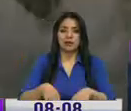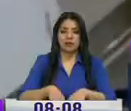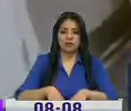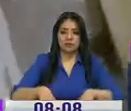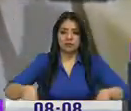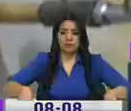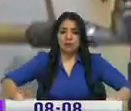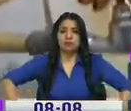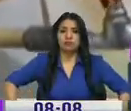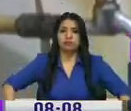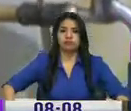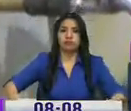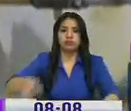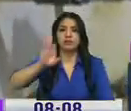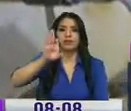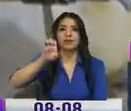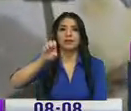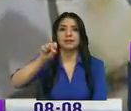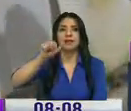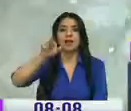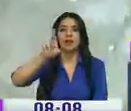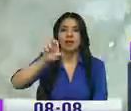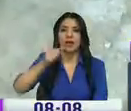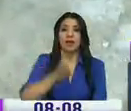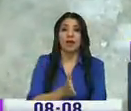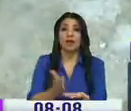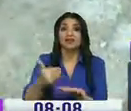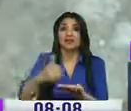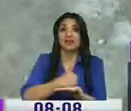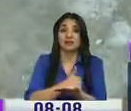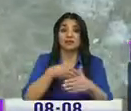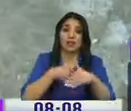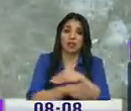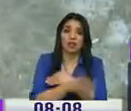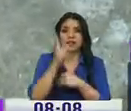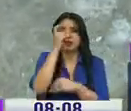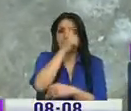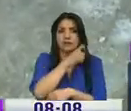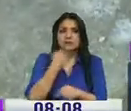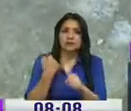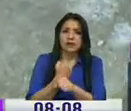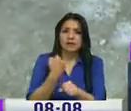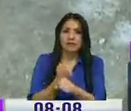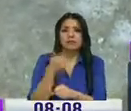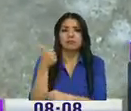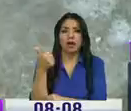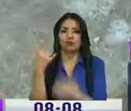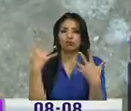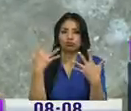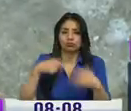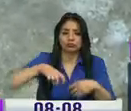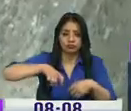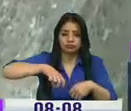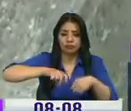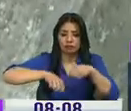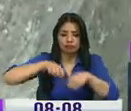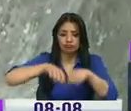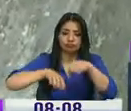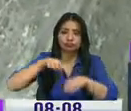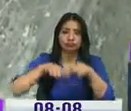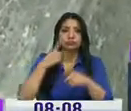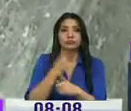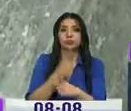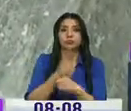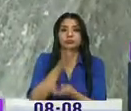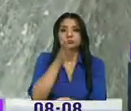conducción de salia y debido al difícil acceso para las maquinarias el trabajo si lo realizará de forma manual por lo que la